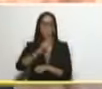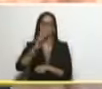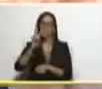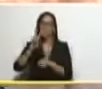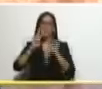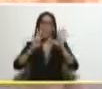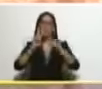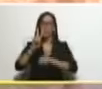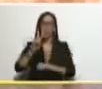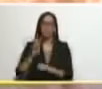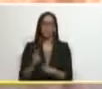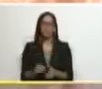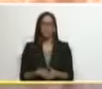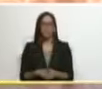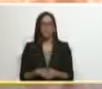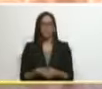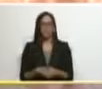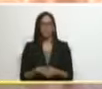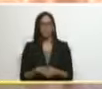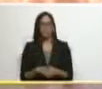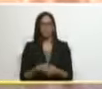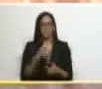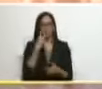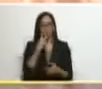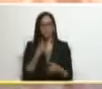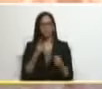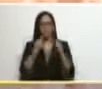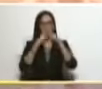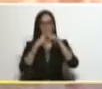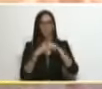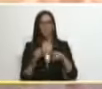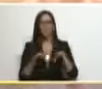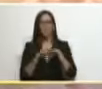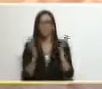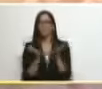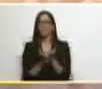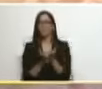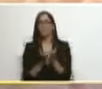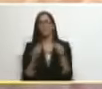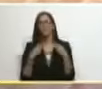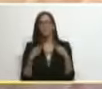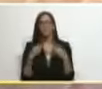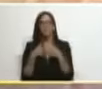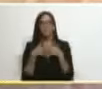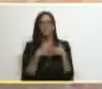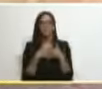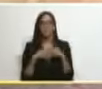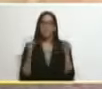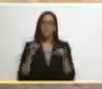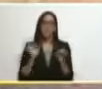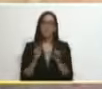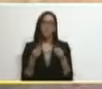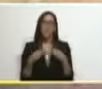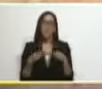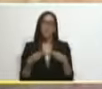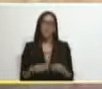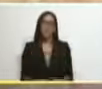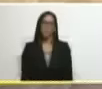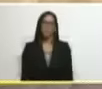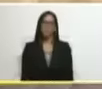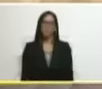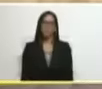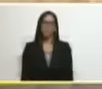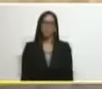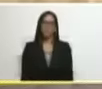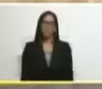Vi una encuesta en estos días hecha a nivel mundial, publicada en Estados Unidos. Aquí nadie la publicó.